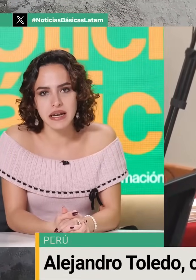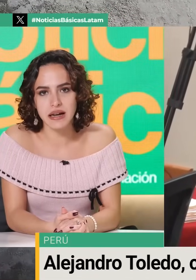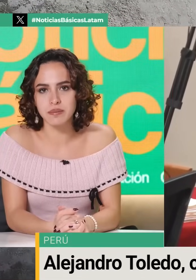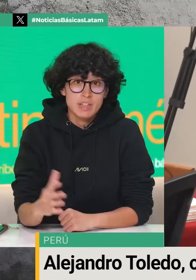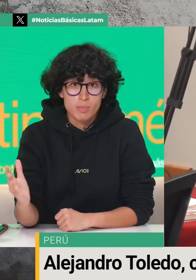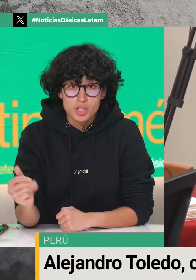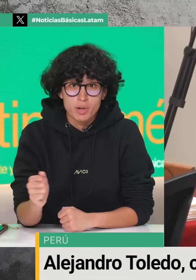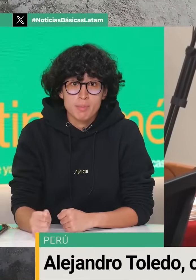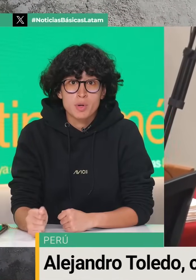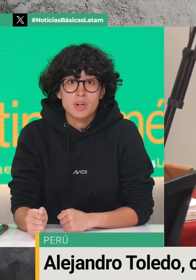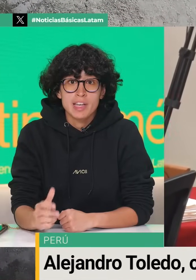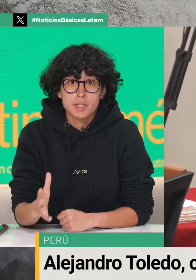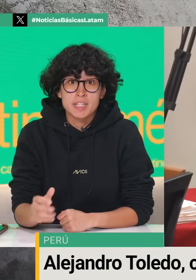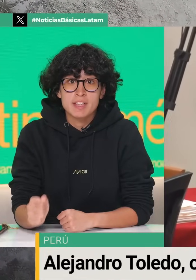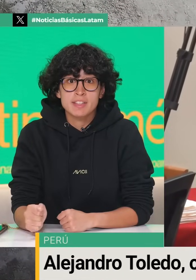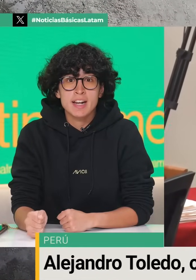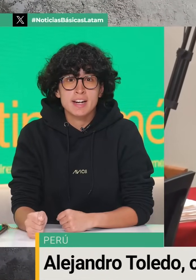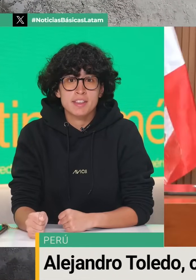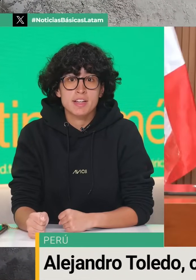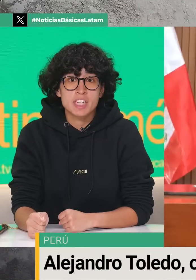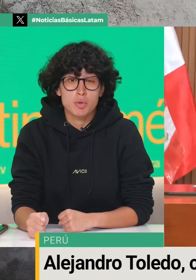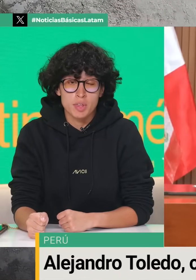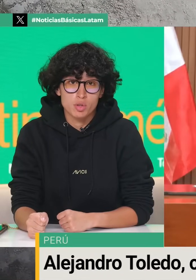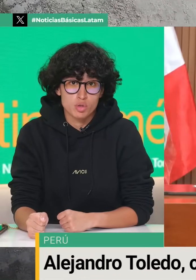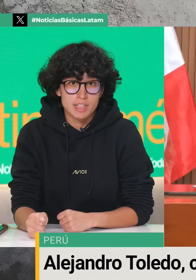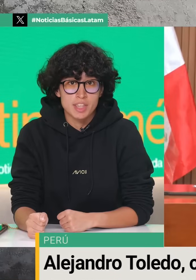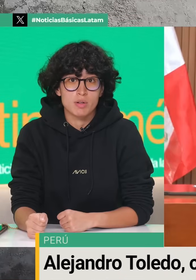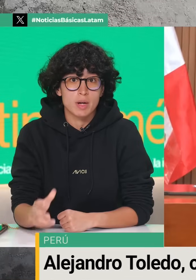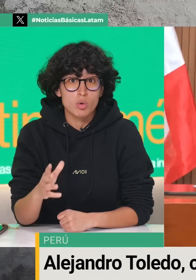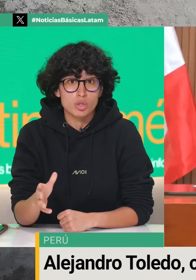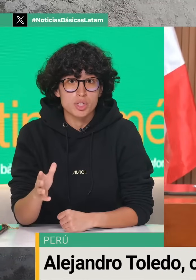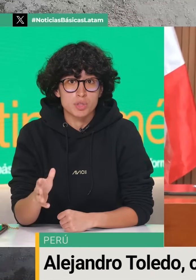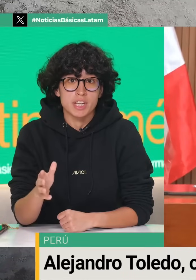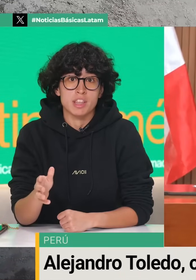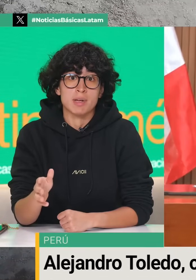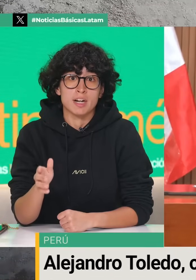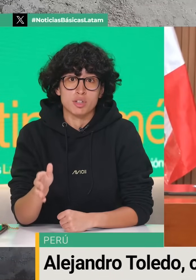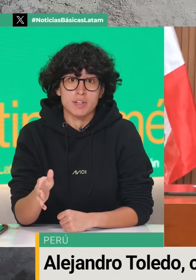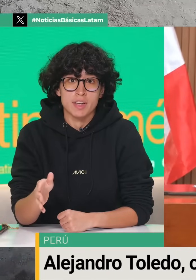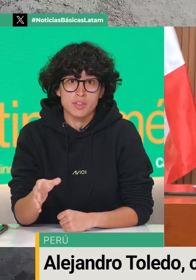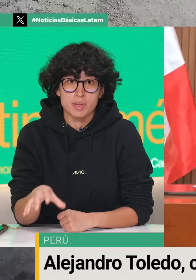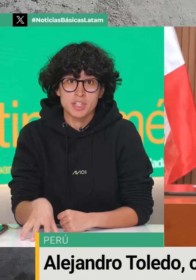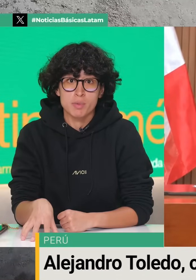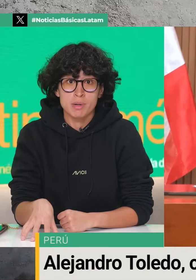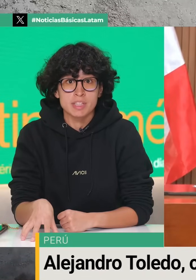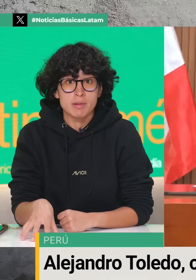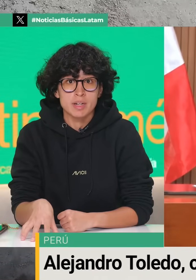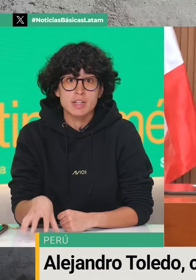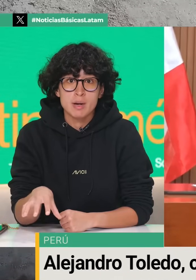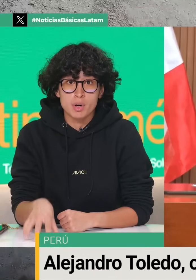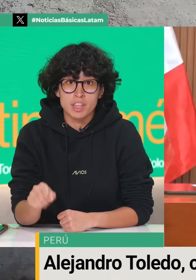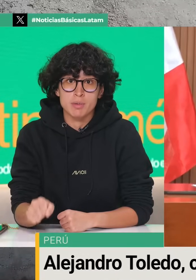brasilera y por si fuera poco el expresidente Alan García se suicidó en 2019 justo después de recibir la notificación de prisión